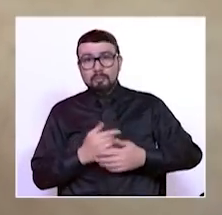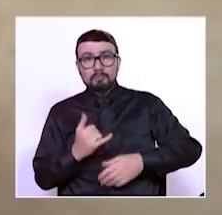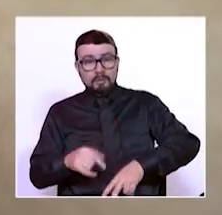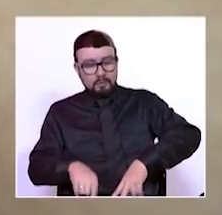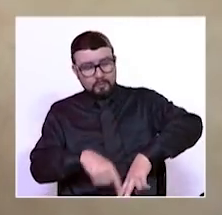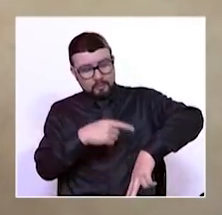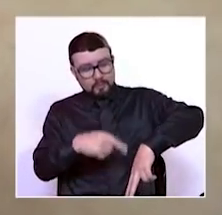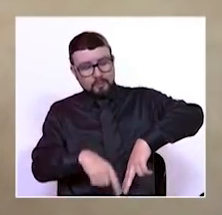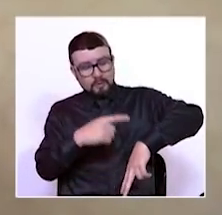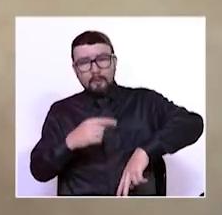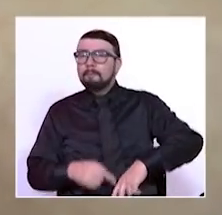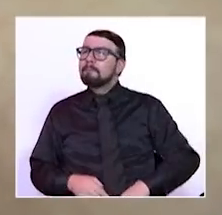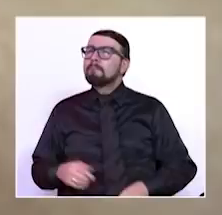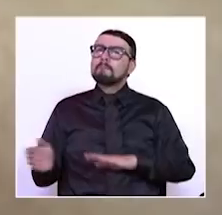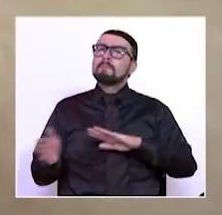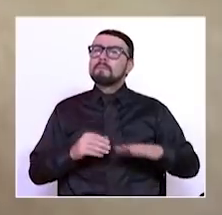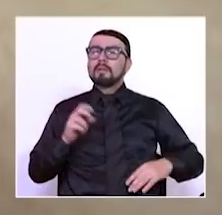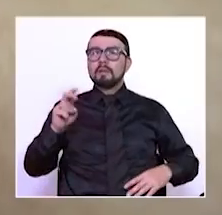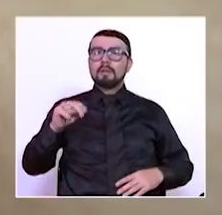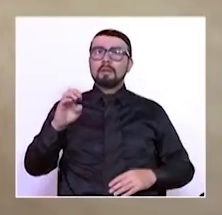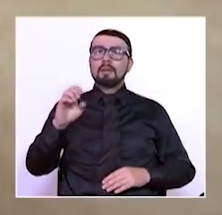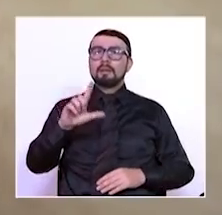Casualmente pregunta Nelly